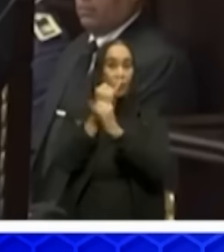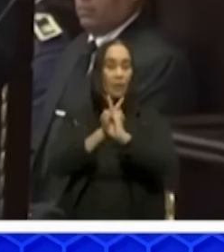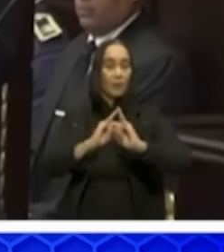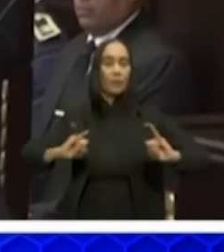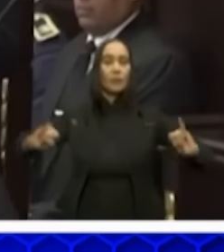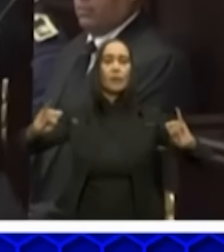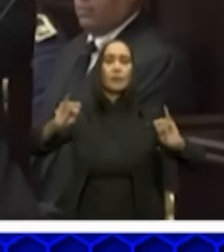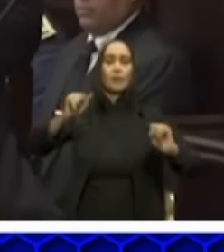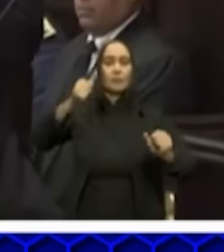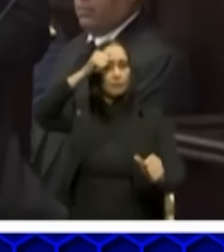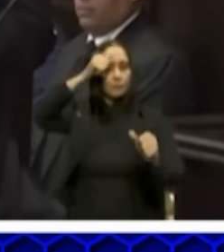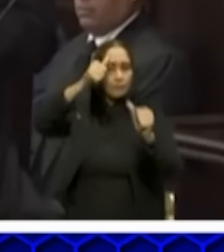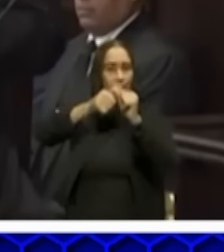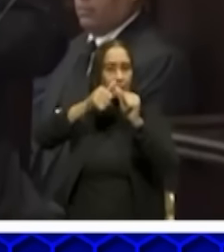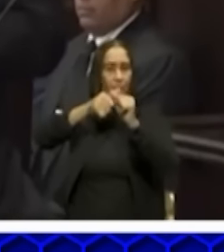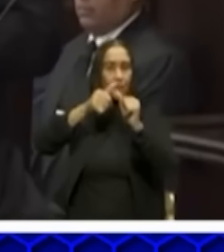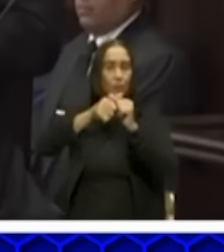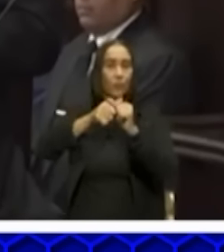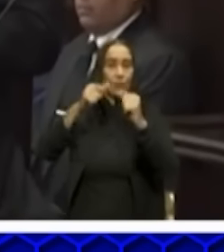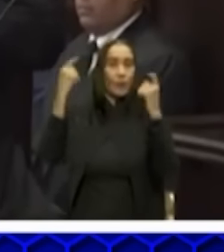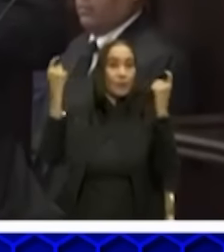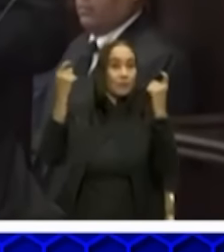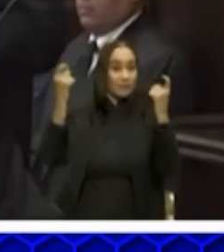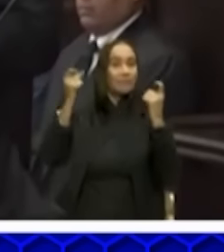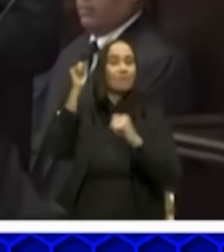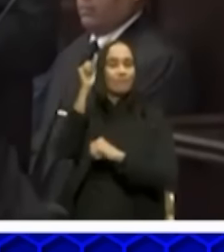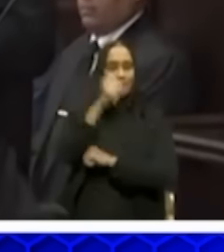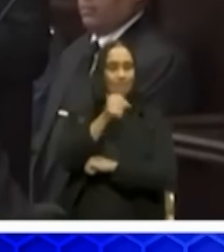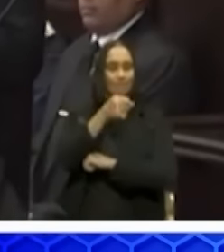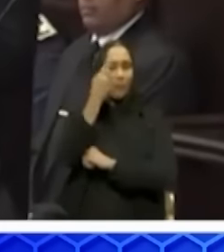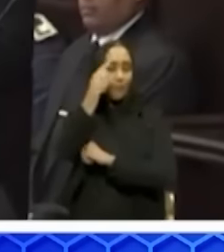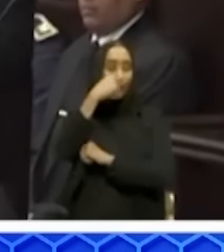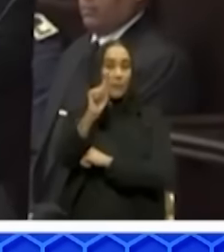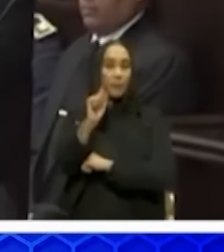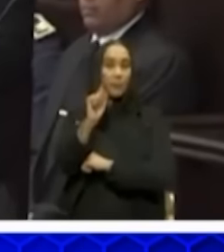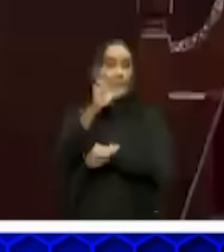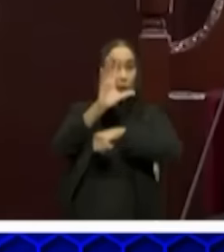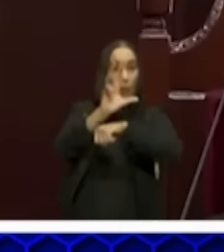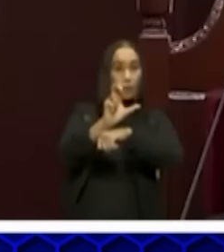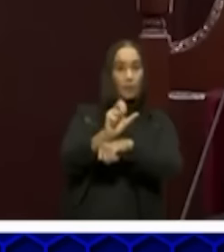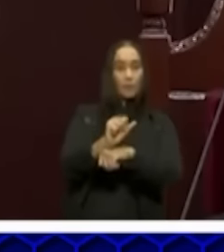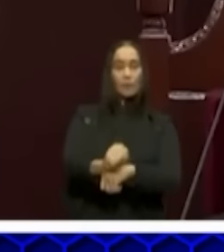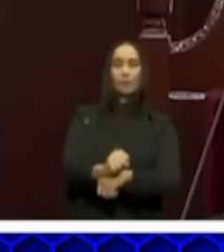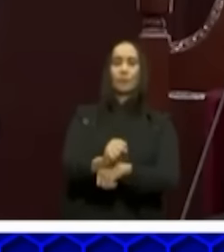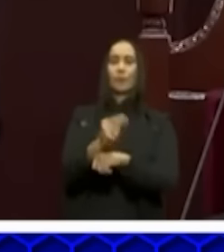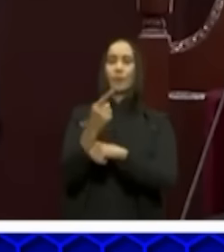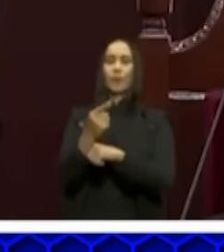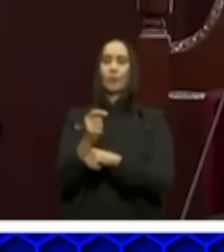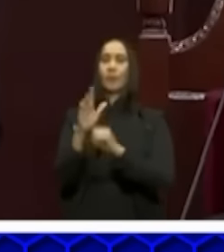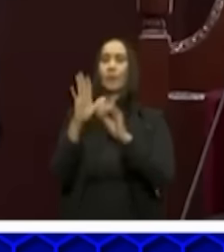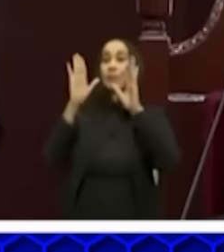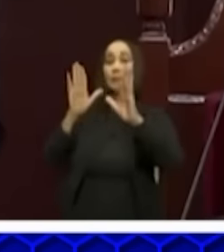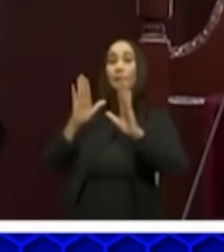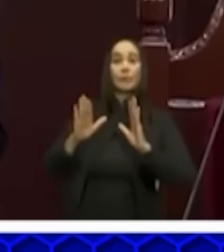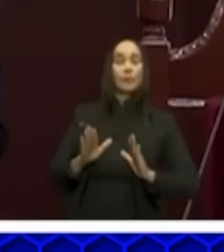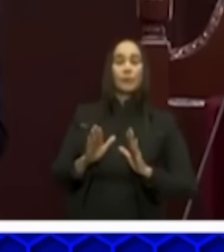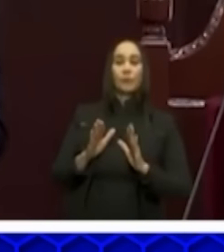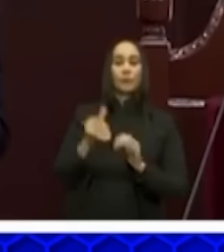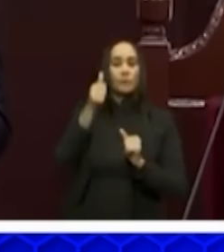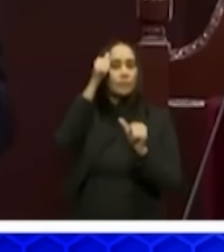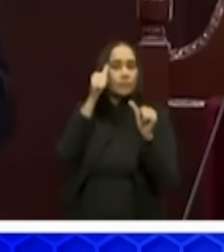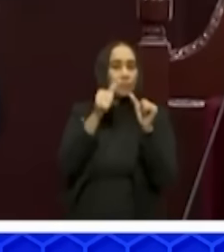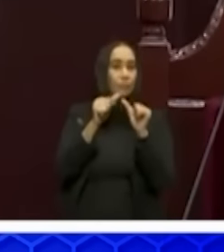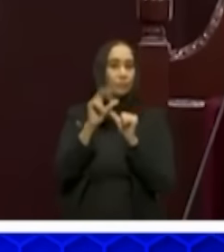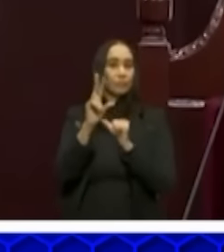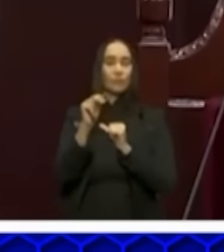hablando que ese congreso de 200 y pico de personas representan a